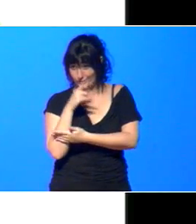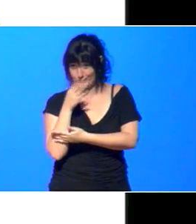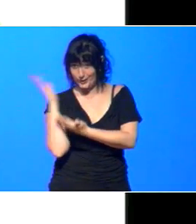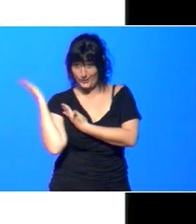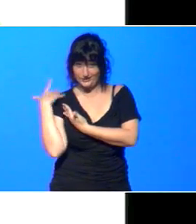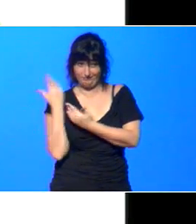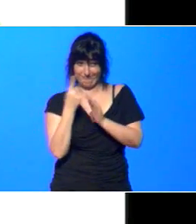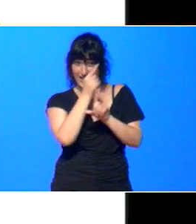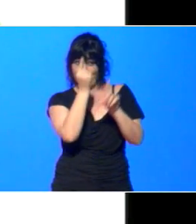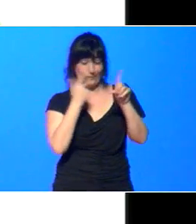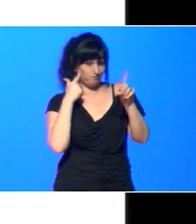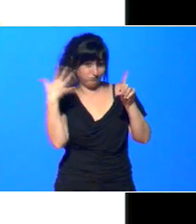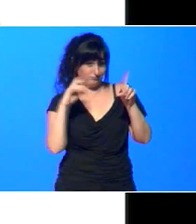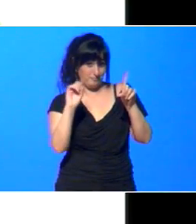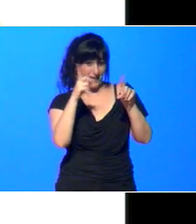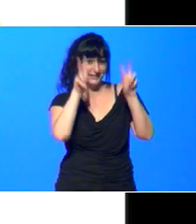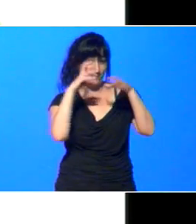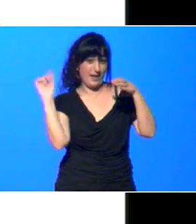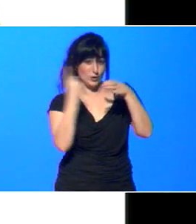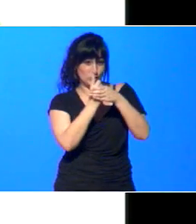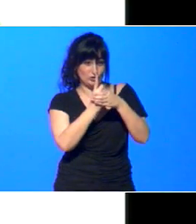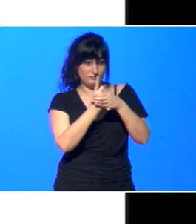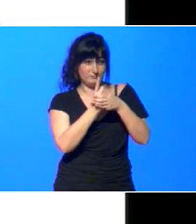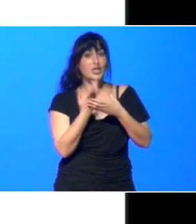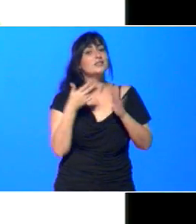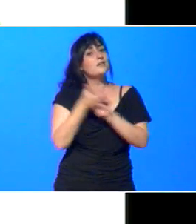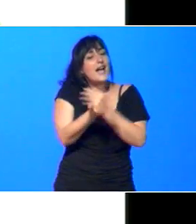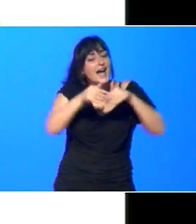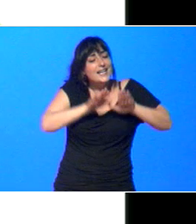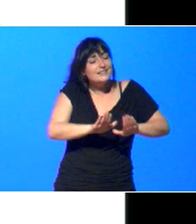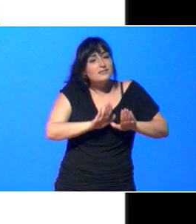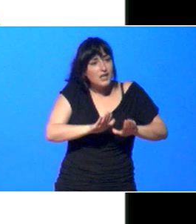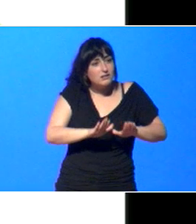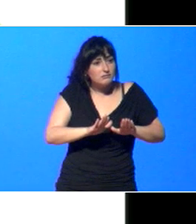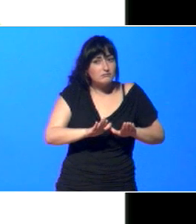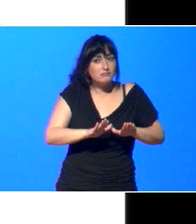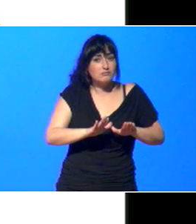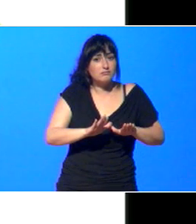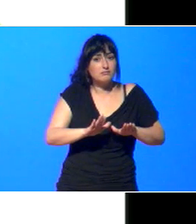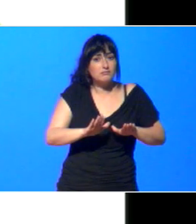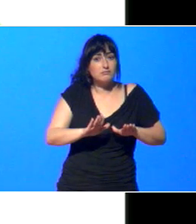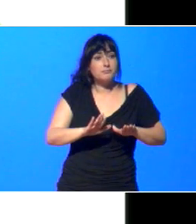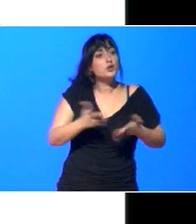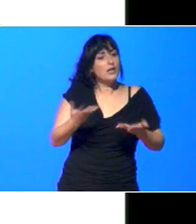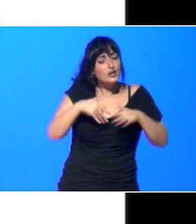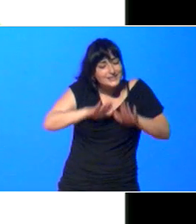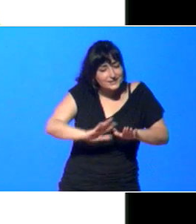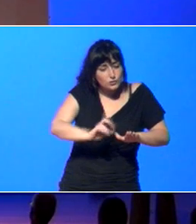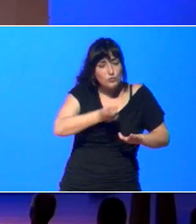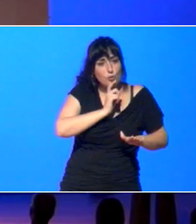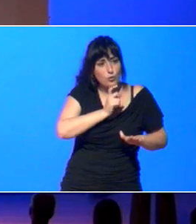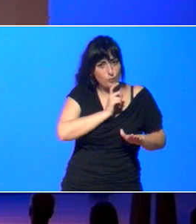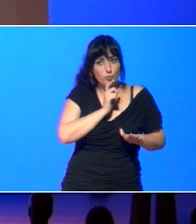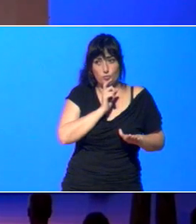inclusión, es inclusión es estar, pero realmente esa inclusión como estar, que bueno, pues que recogiendo